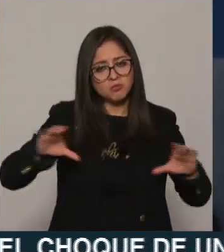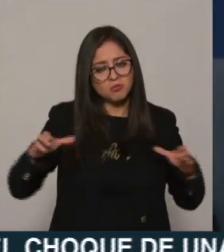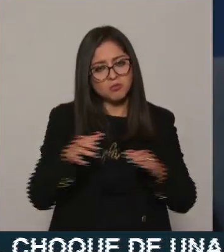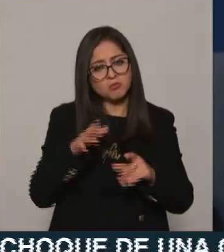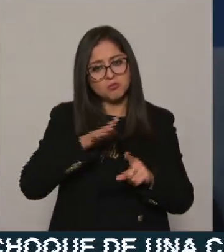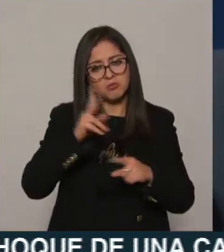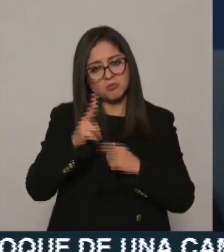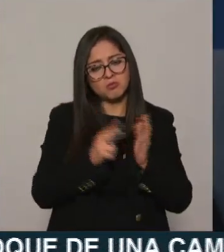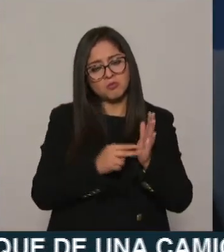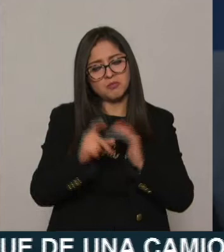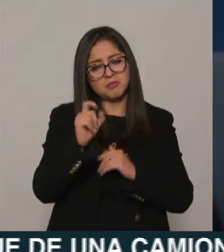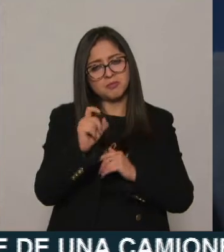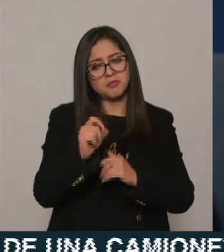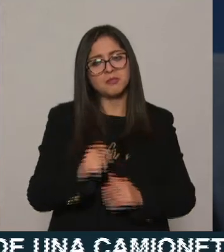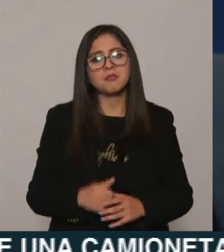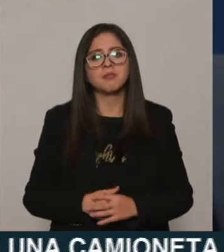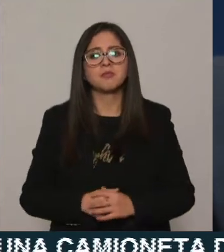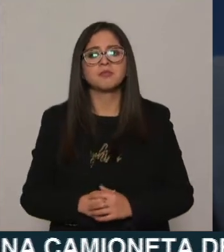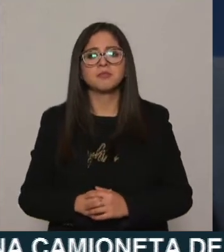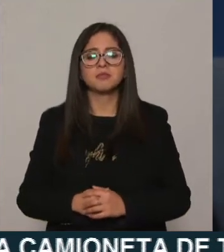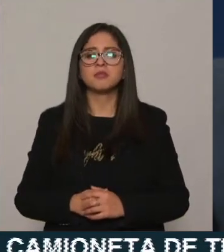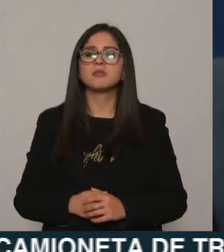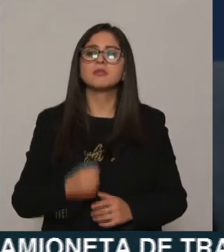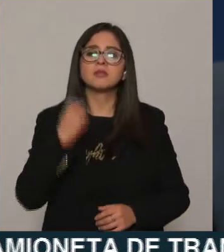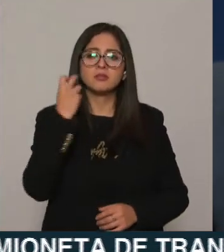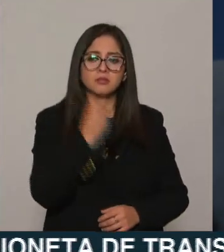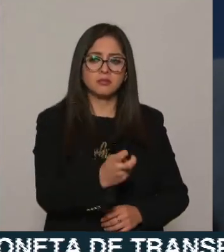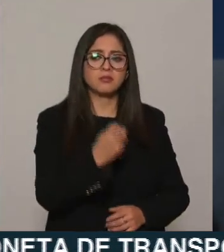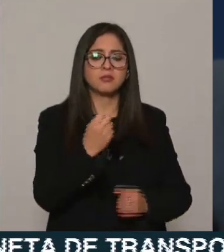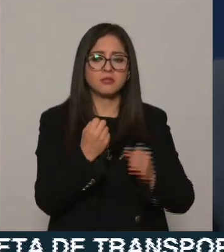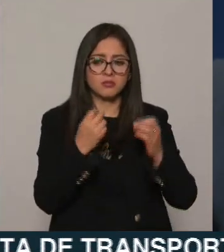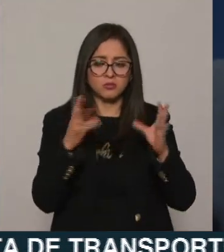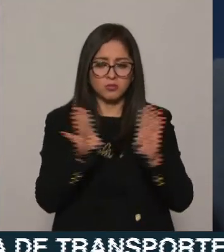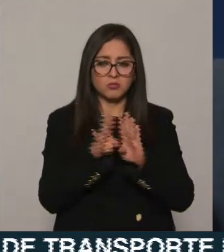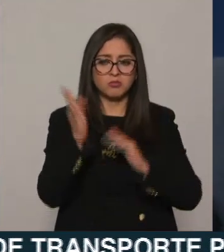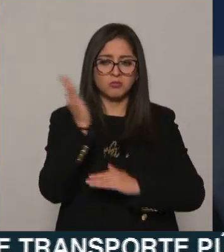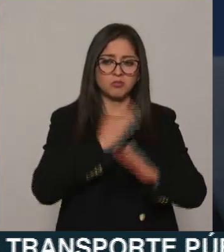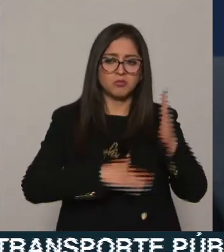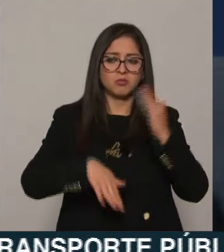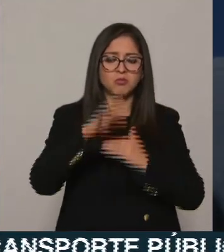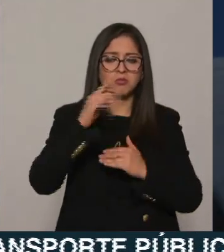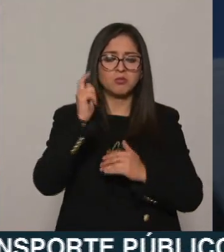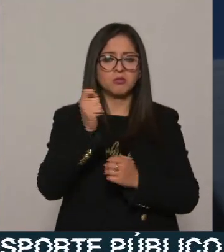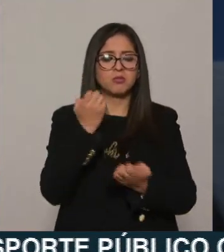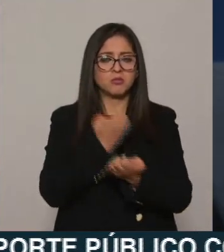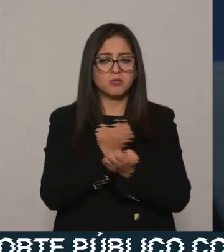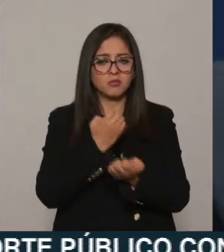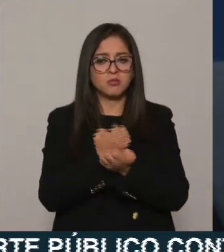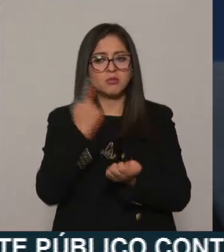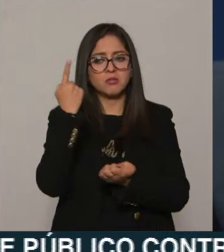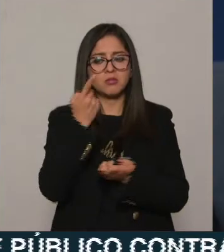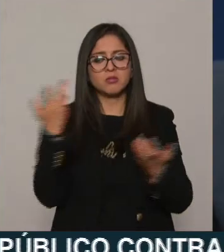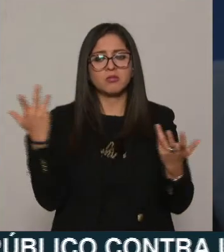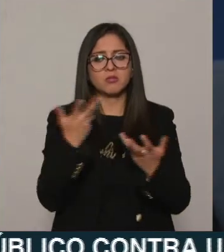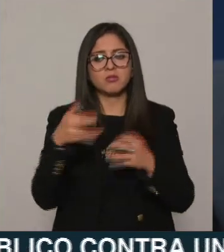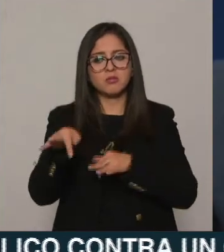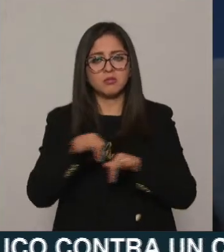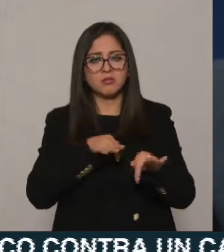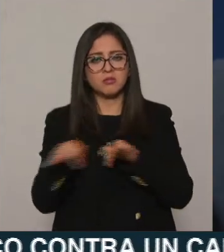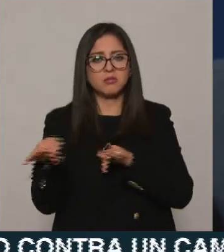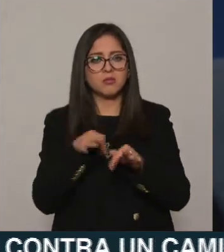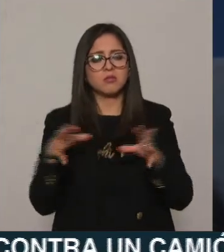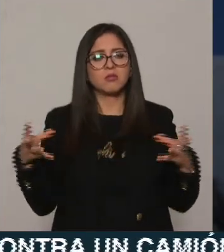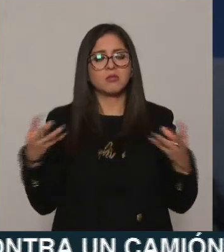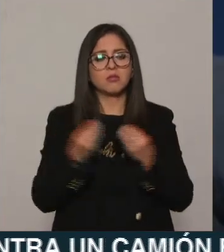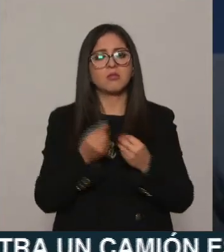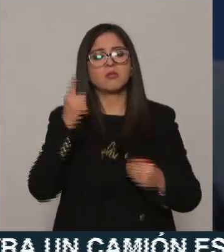sociedad el 2020. Nos permita sentar las bases sólidas para el crecimiento económico, la generación de empleo y el desarrollo social al que